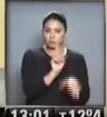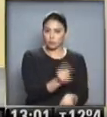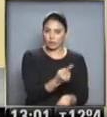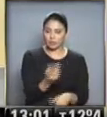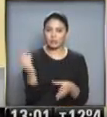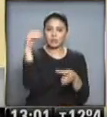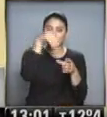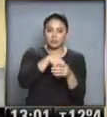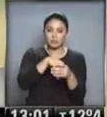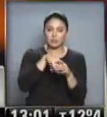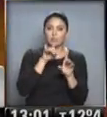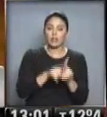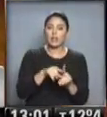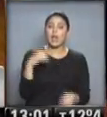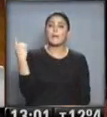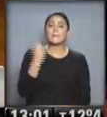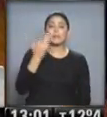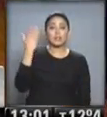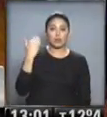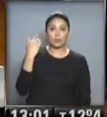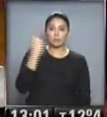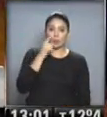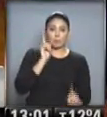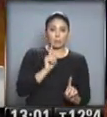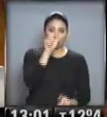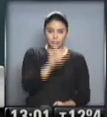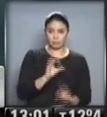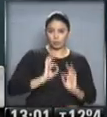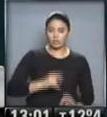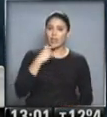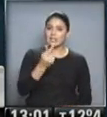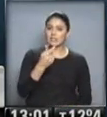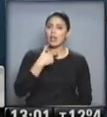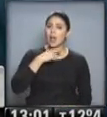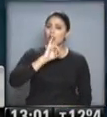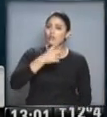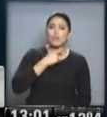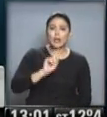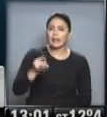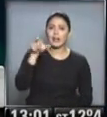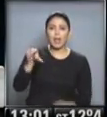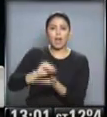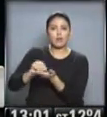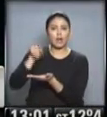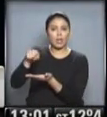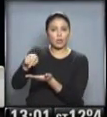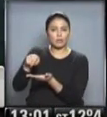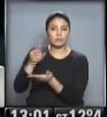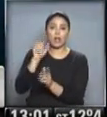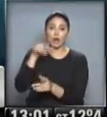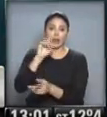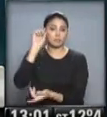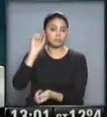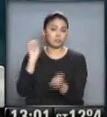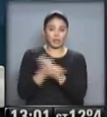jorge maier y primero en el mismo acusado había dicho que no iba a aceptar que se fuera a su defensor ha cambiado de opinión